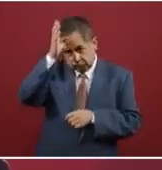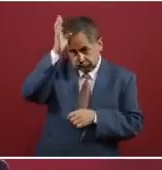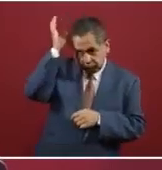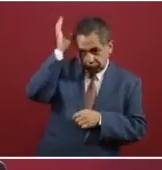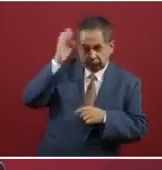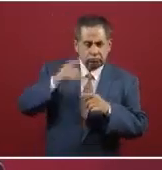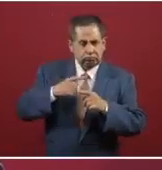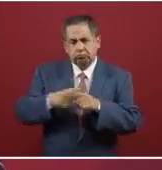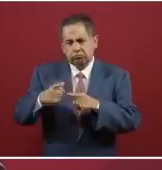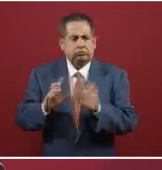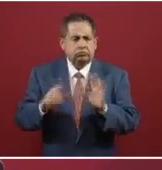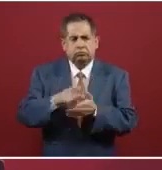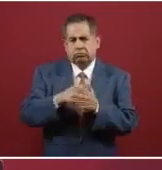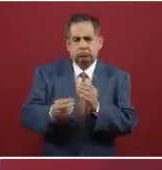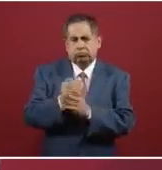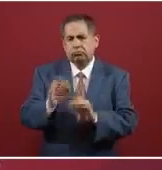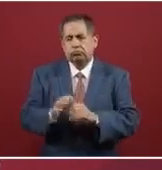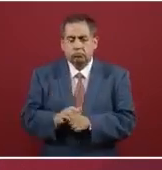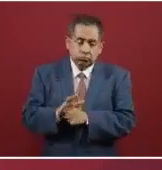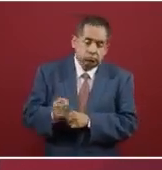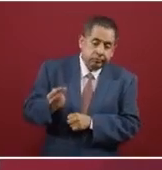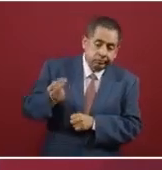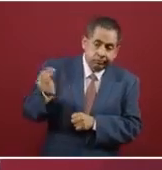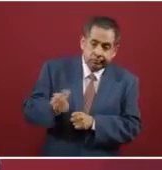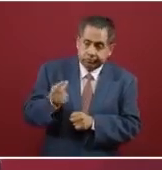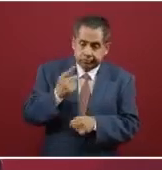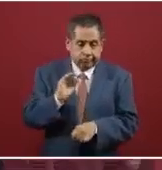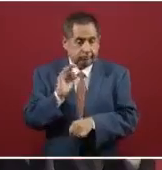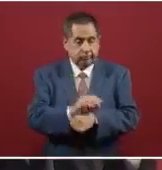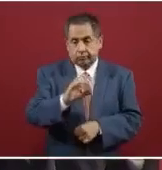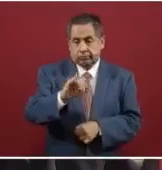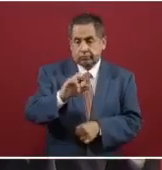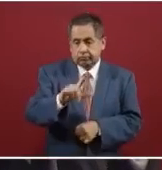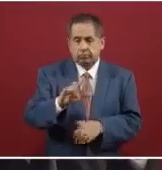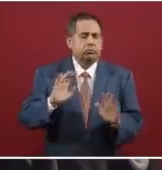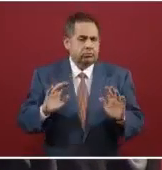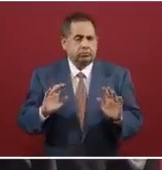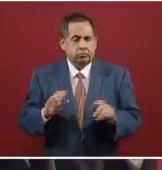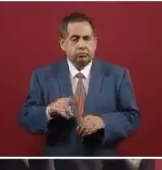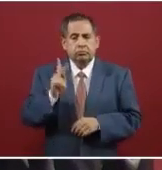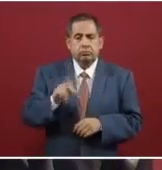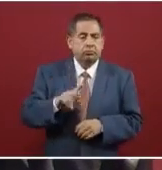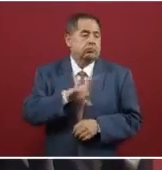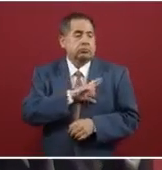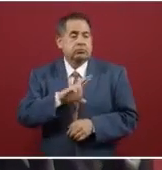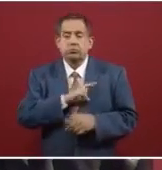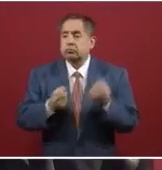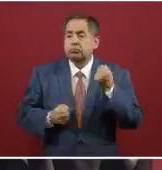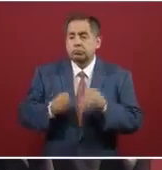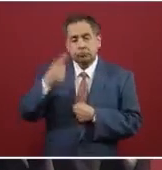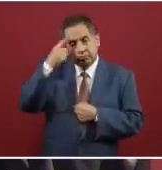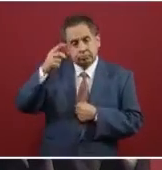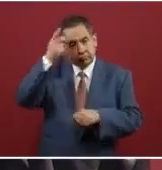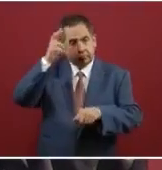bomberos, lo que se requiera para la protección civil, pero no vehículos particulares